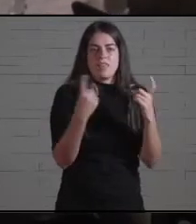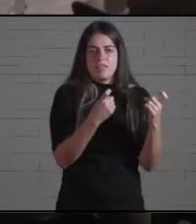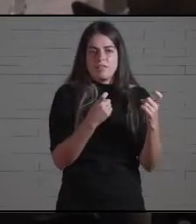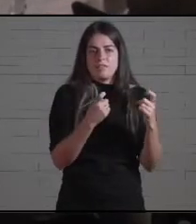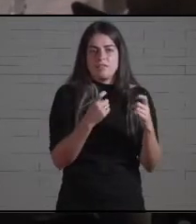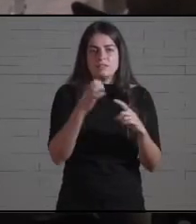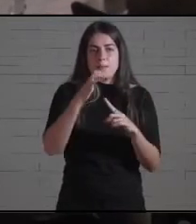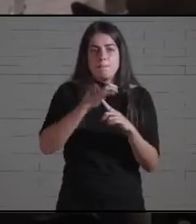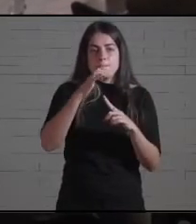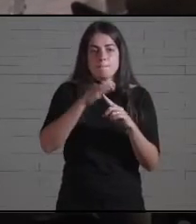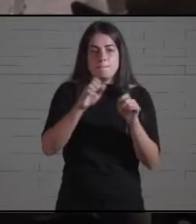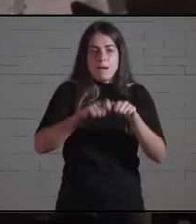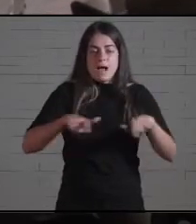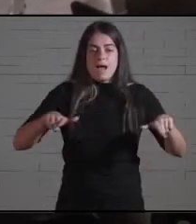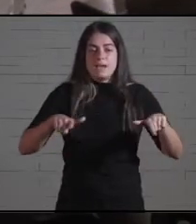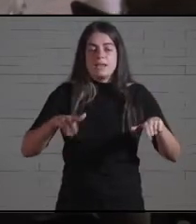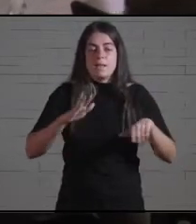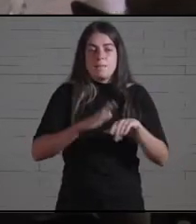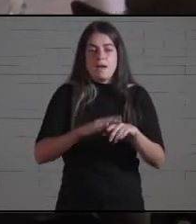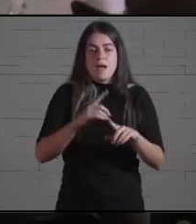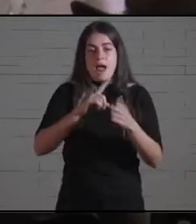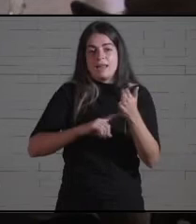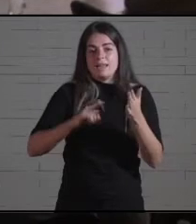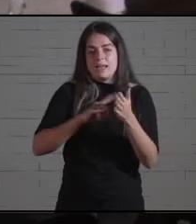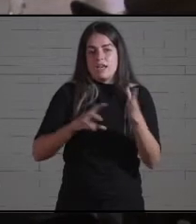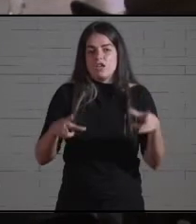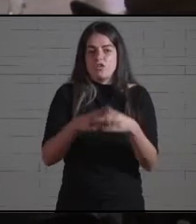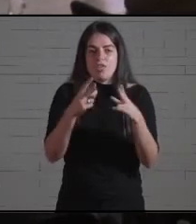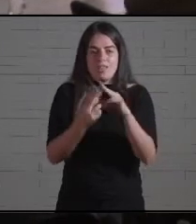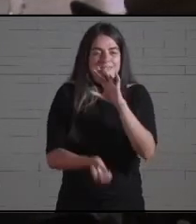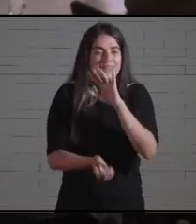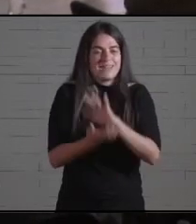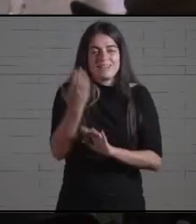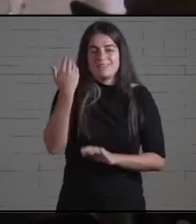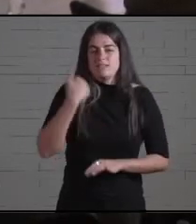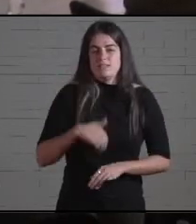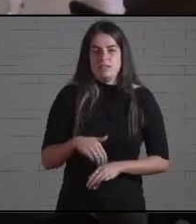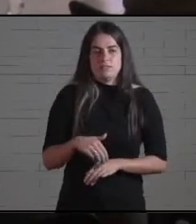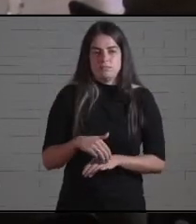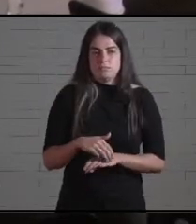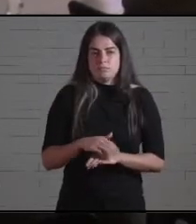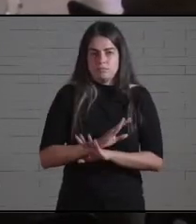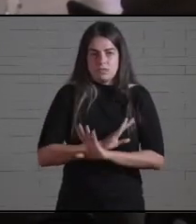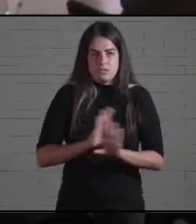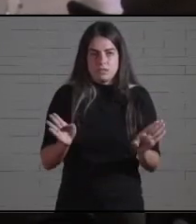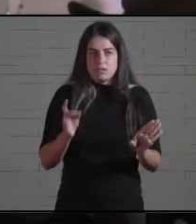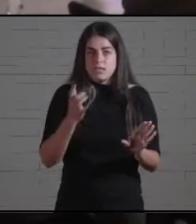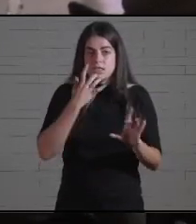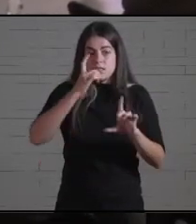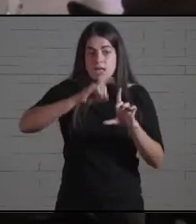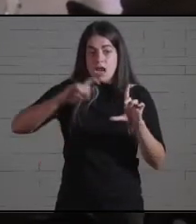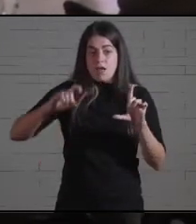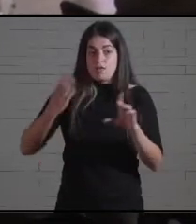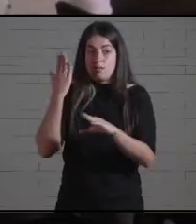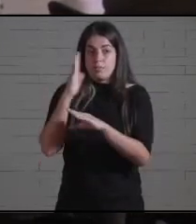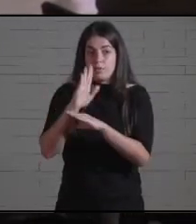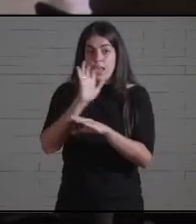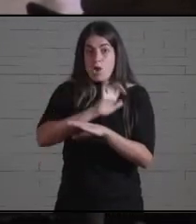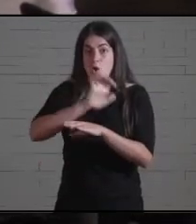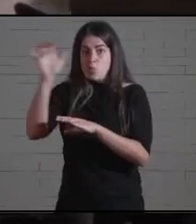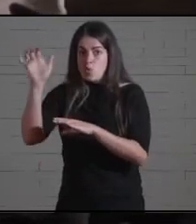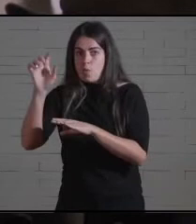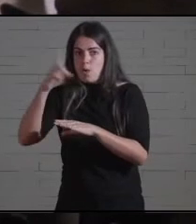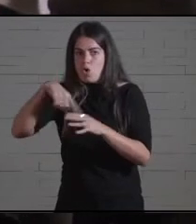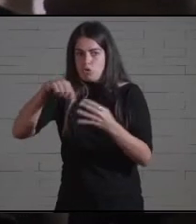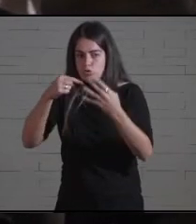parque de alquiler social como sea. También ahí, si sacáramos un gráfico europeo, estamos a la cola.